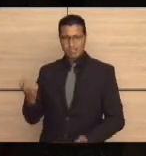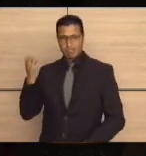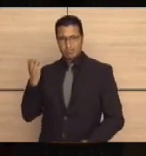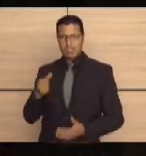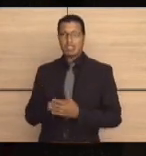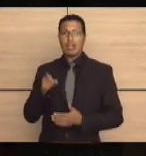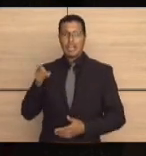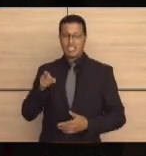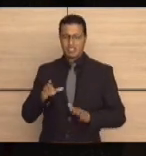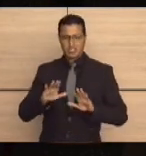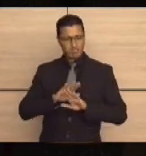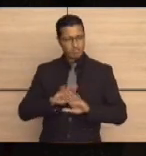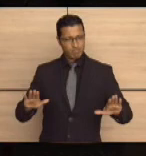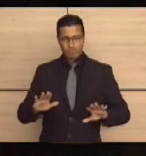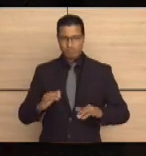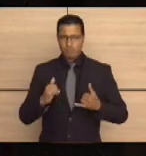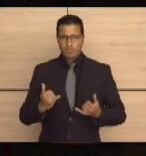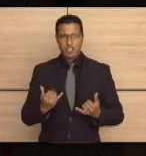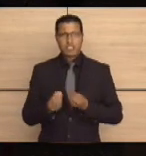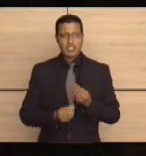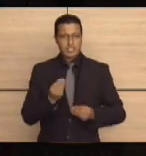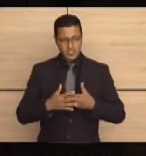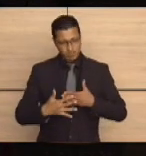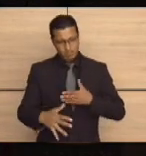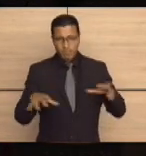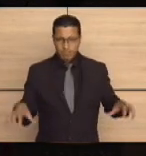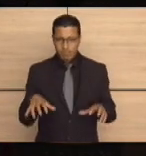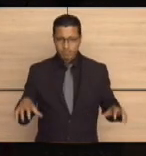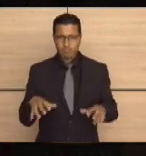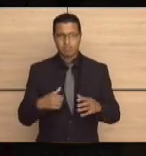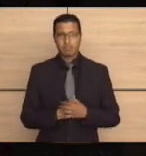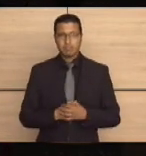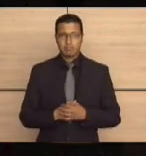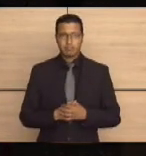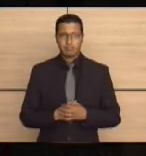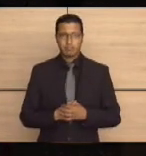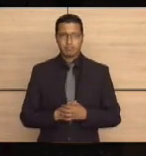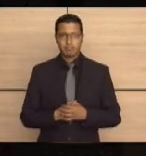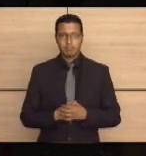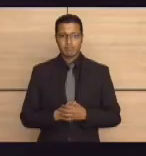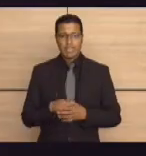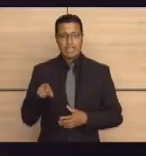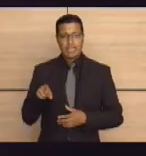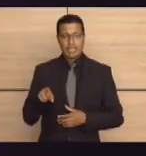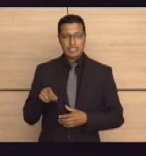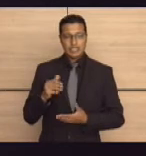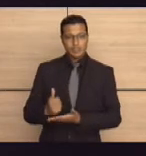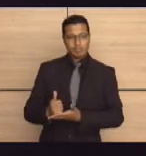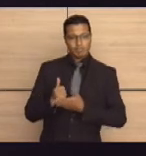basta, es hora de pasar a la acción, aquí y ahora. Y esto nos lleva a otra